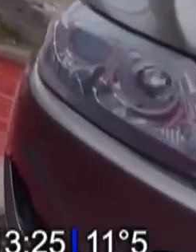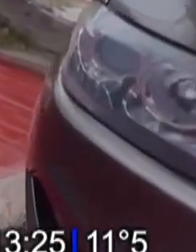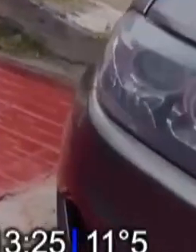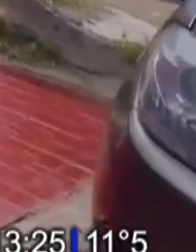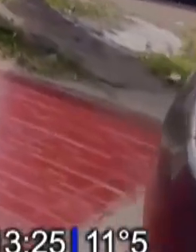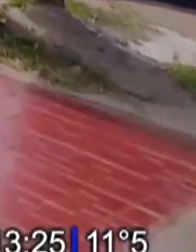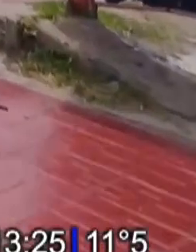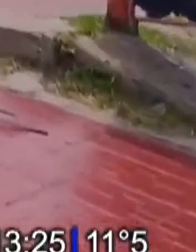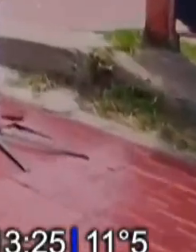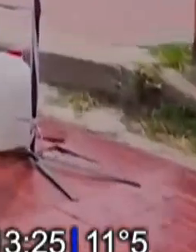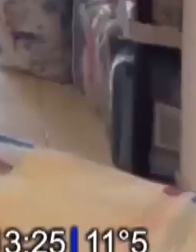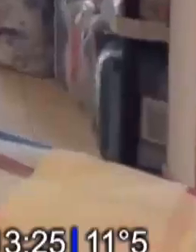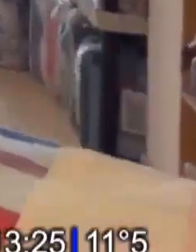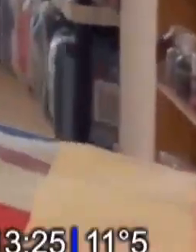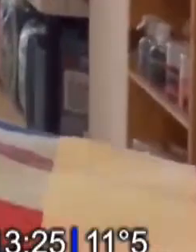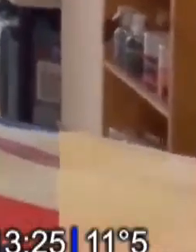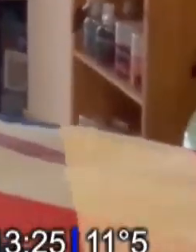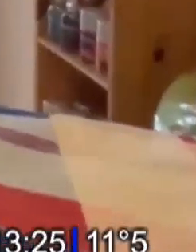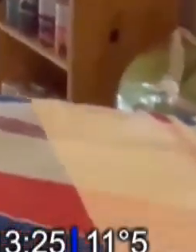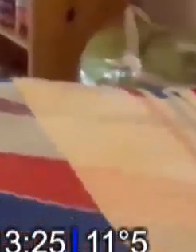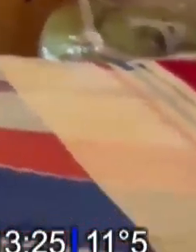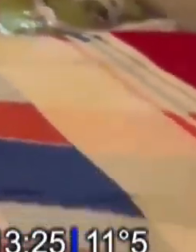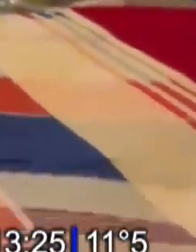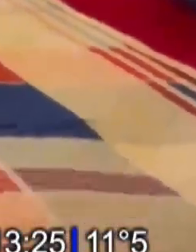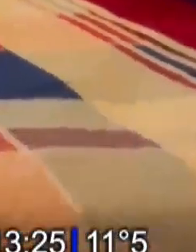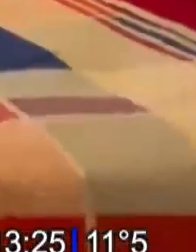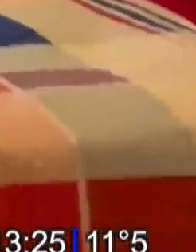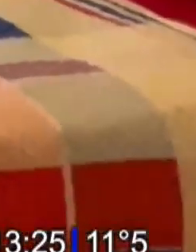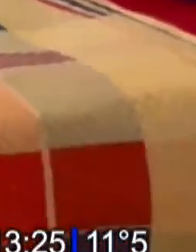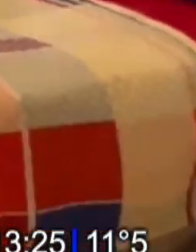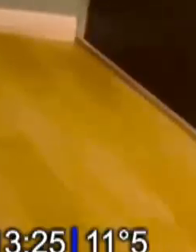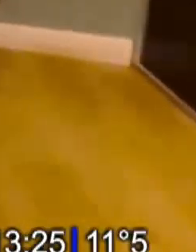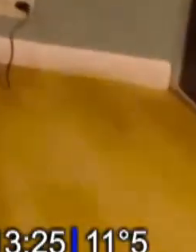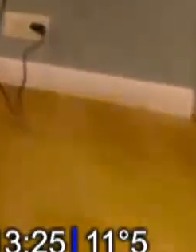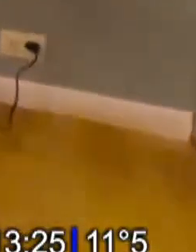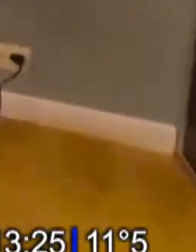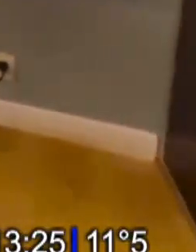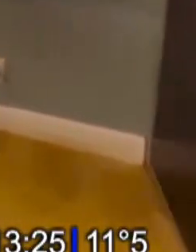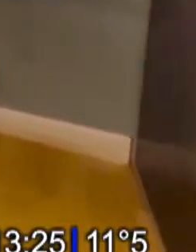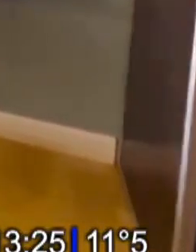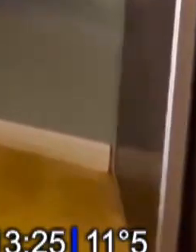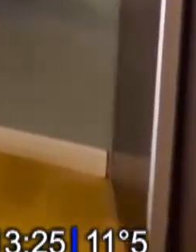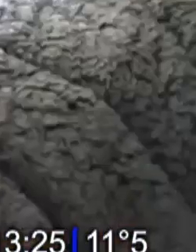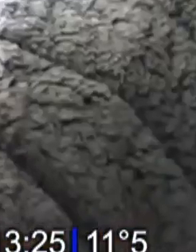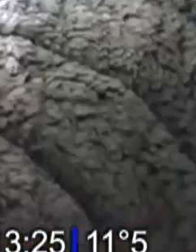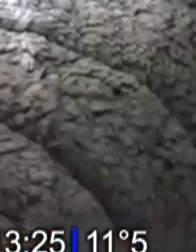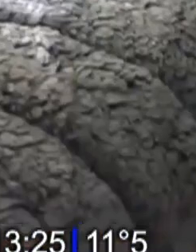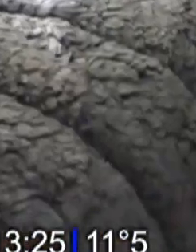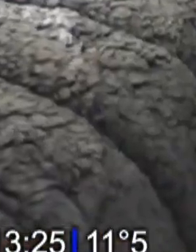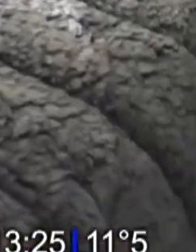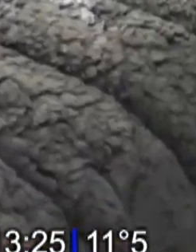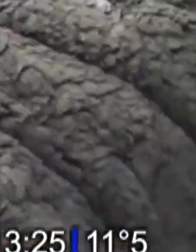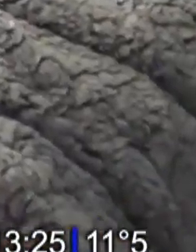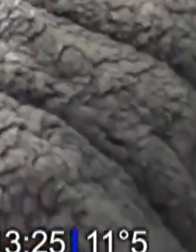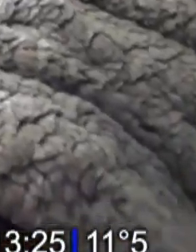Mar Blanco Blanquería. Venta por mayor y menor de ropa de cama, colchones, somieres y mucho más.